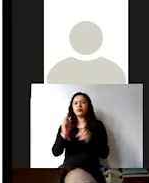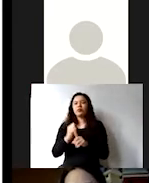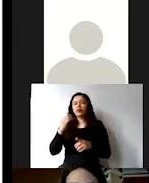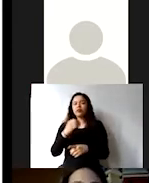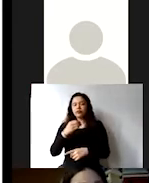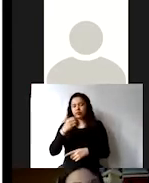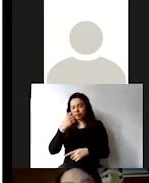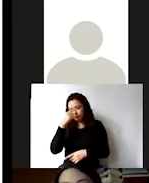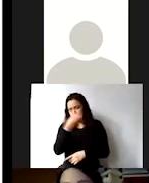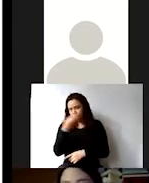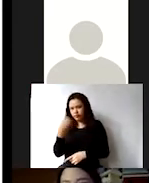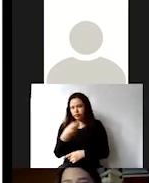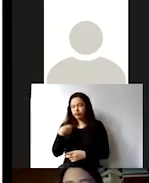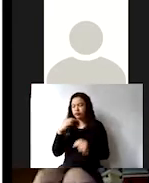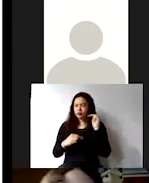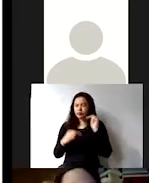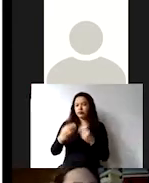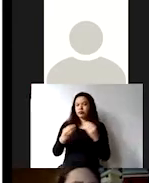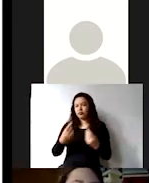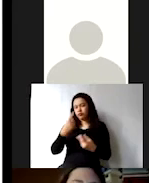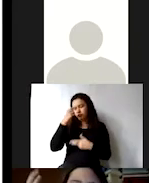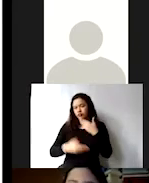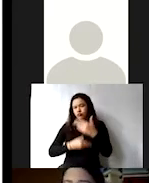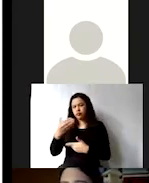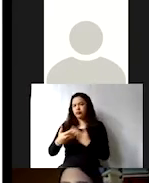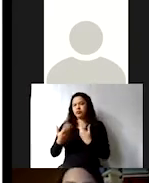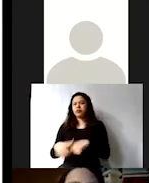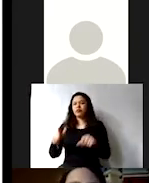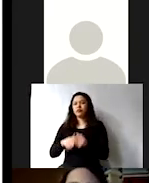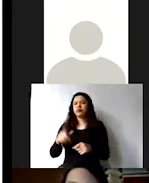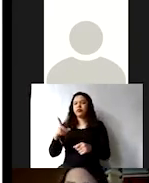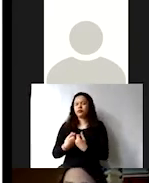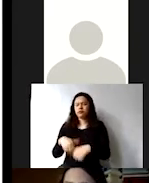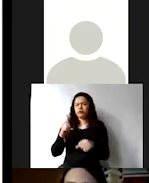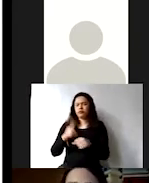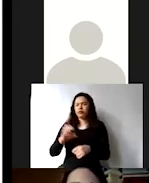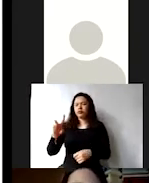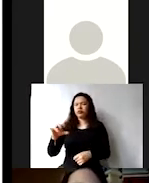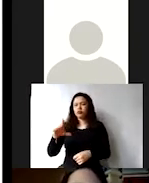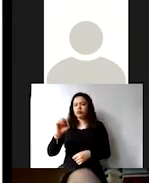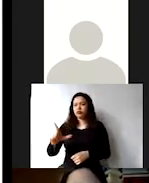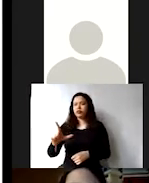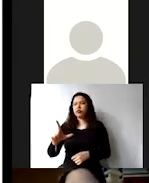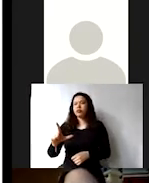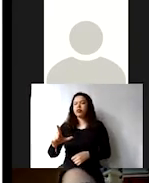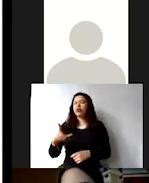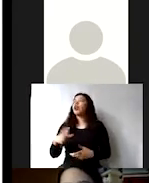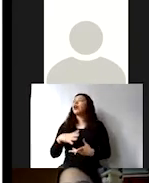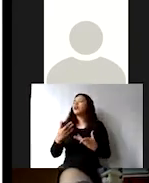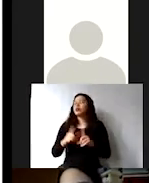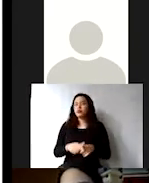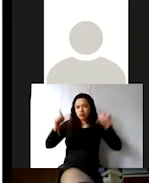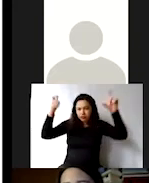organizacional, ¿no? Hay muchos niveles de avance de sociedad civil, hay muchas dimensiones, muchos tamañitos que tienen